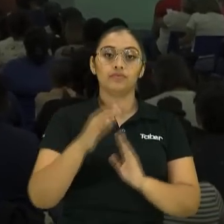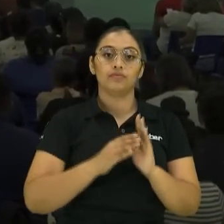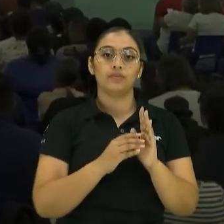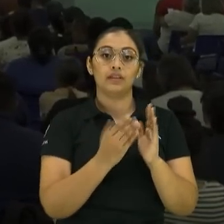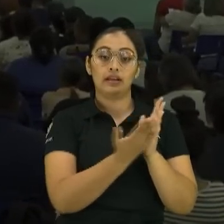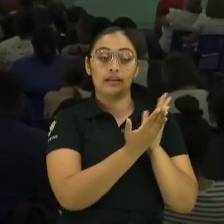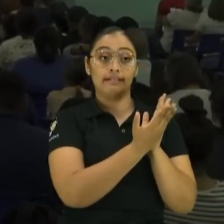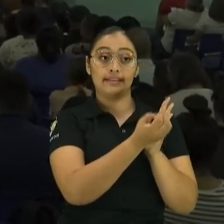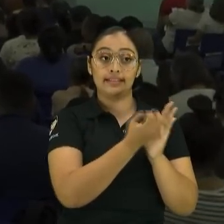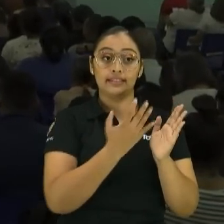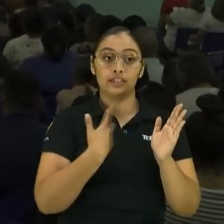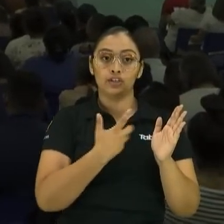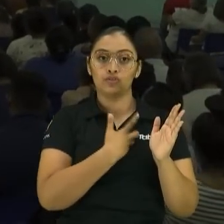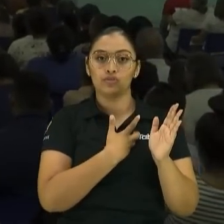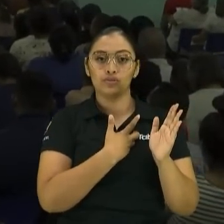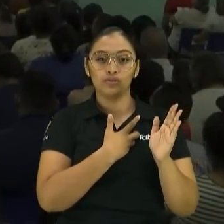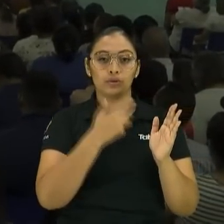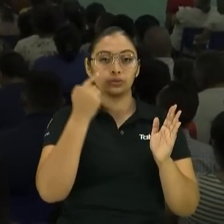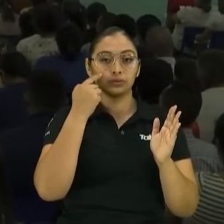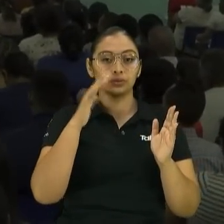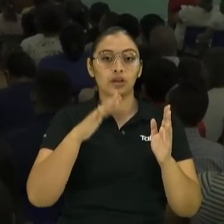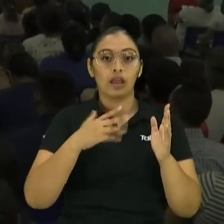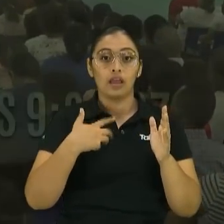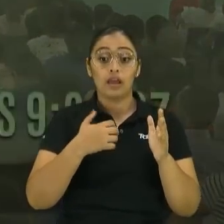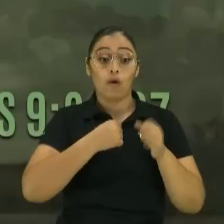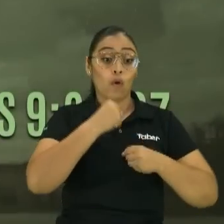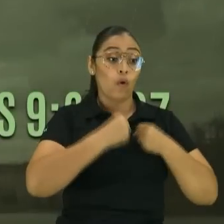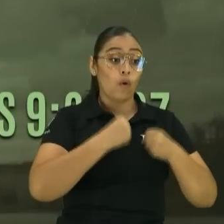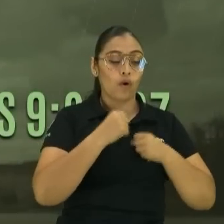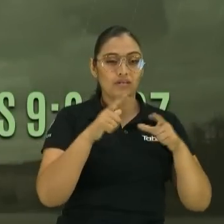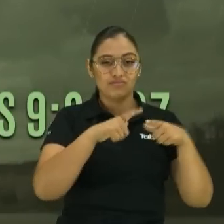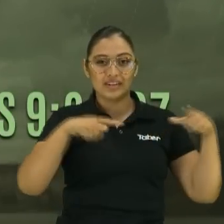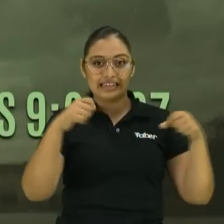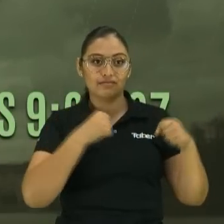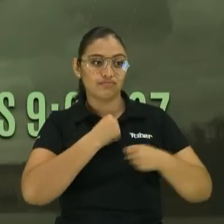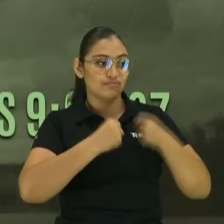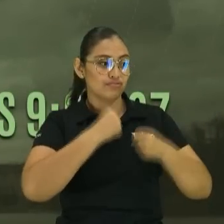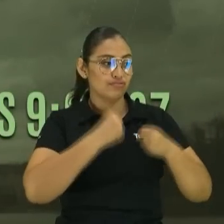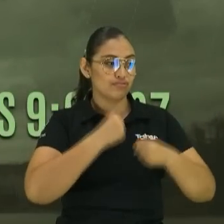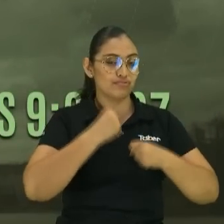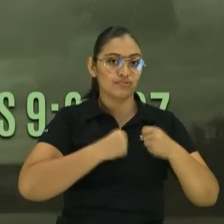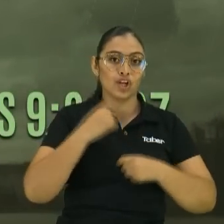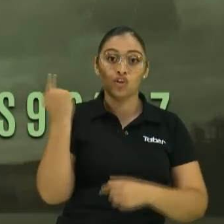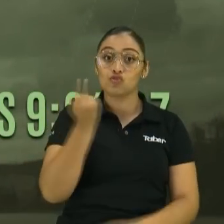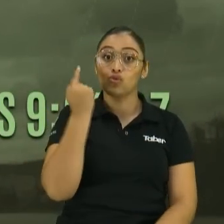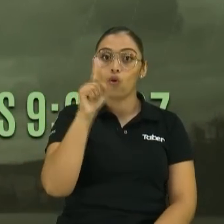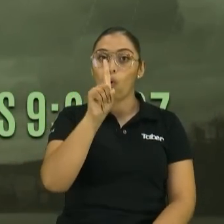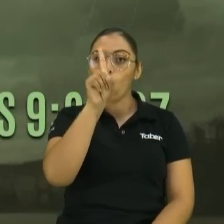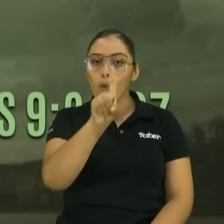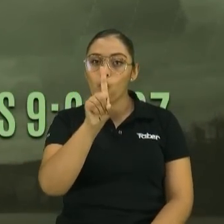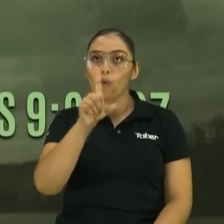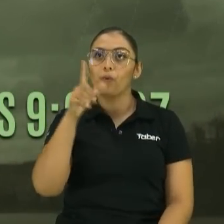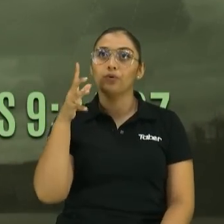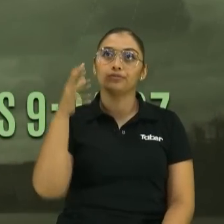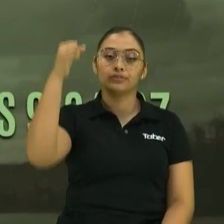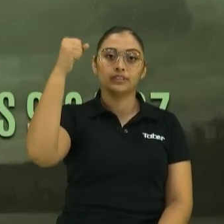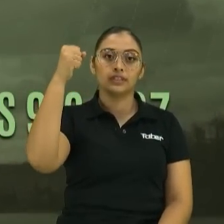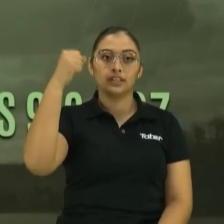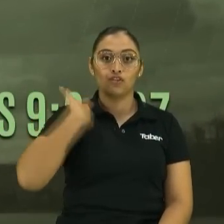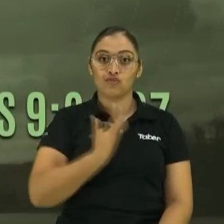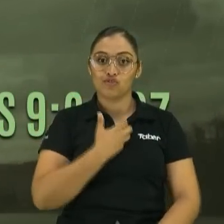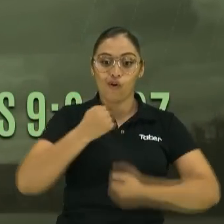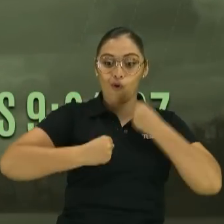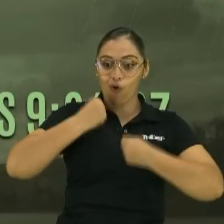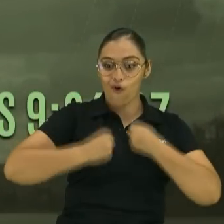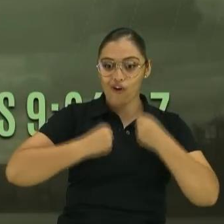que los que corren en el estadio o todos a la verdad corren Pero uno solo se lleva el premio corred de tal manera que qué dice la palabra que lo